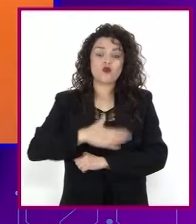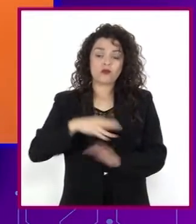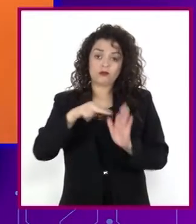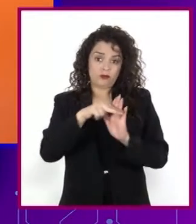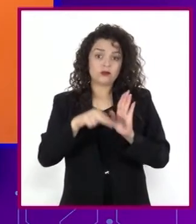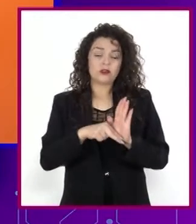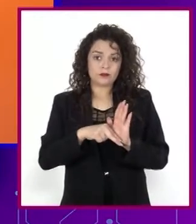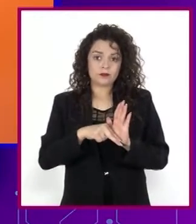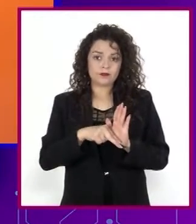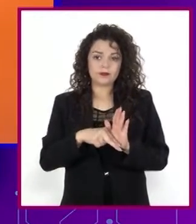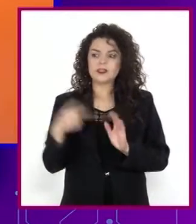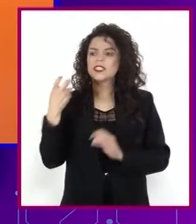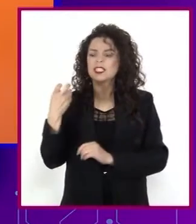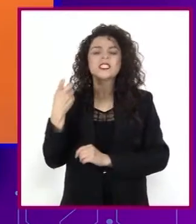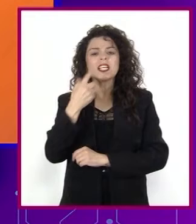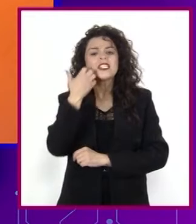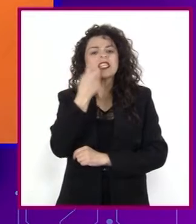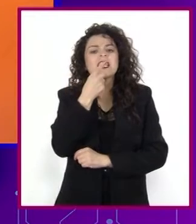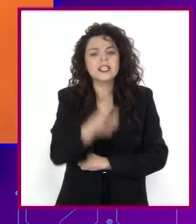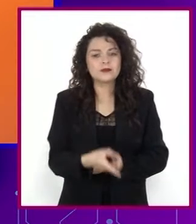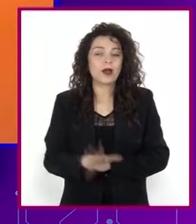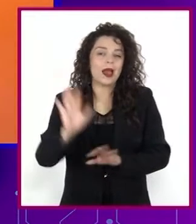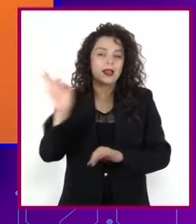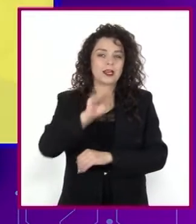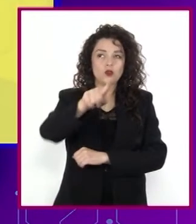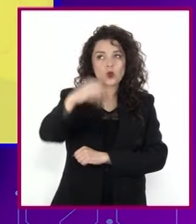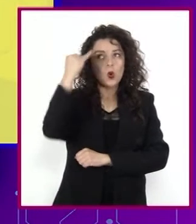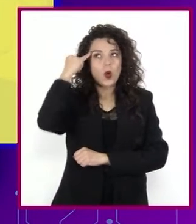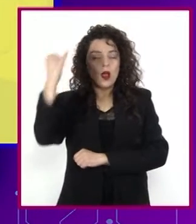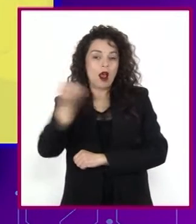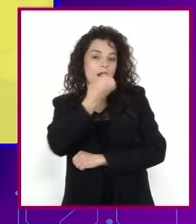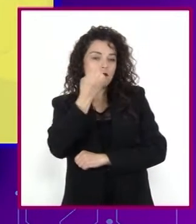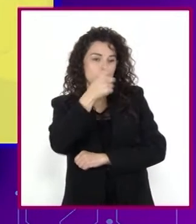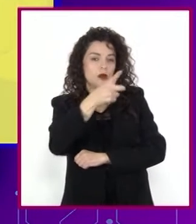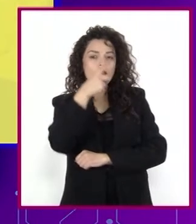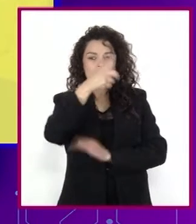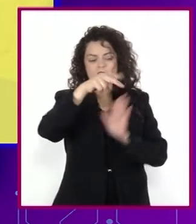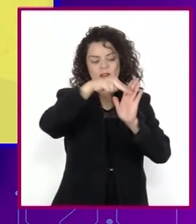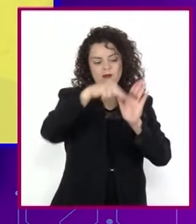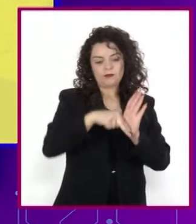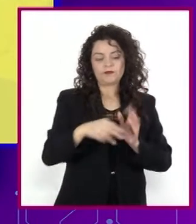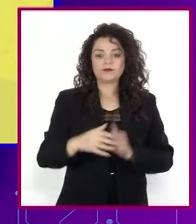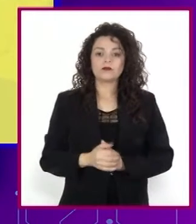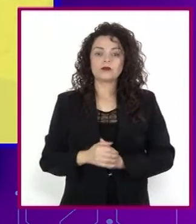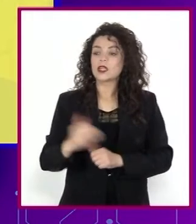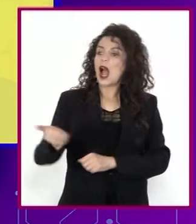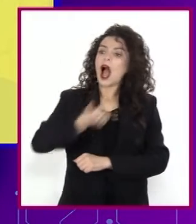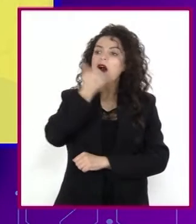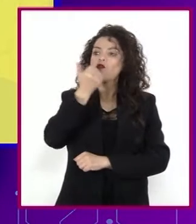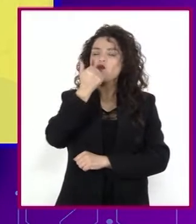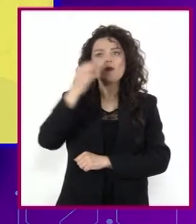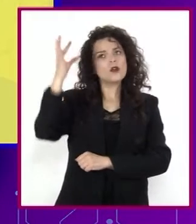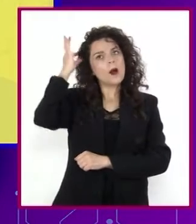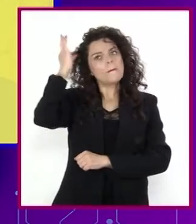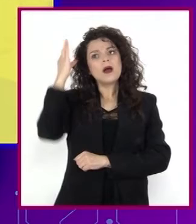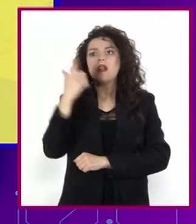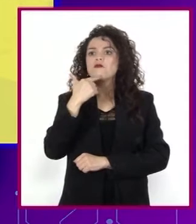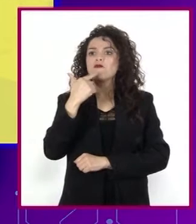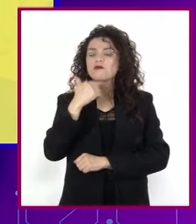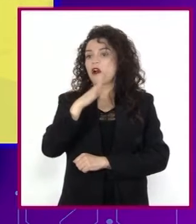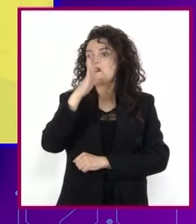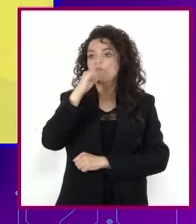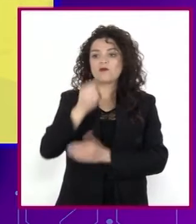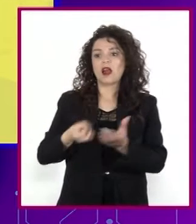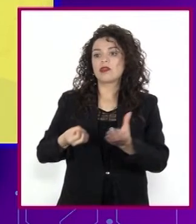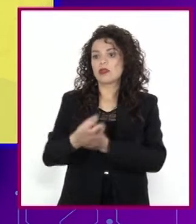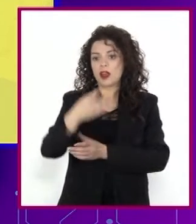esto? Imagínate que el reglamento de tu escuela dijera que los alumnos pelirrojos no pueden salir al patio durante la hora